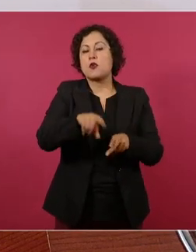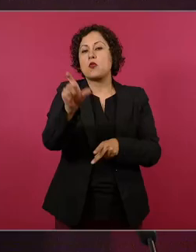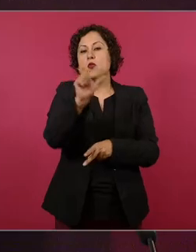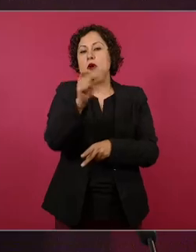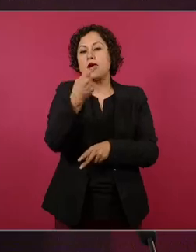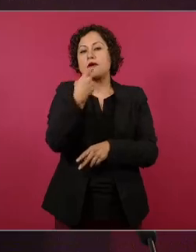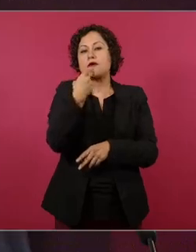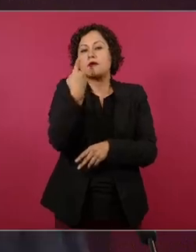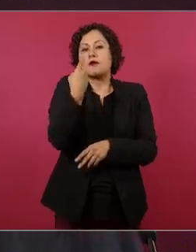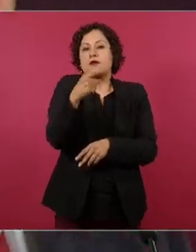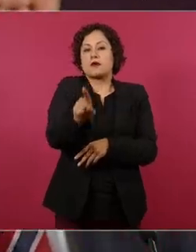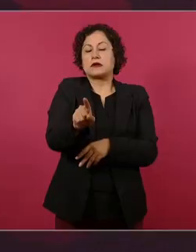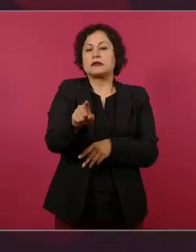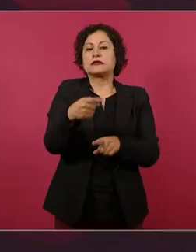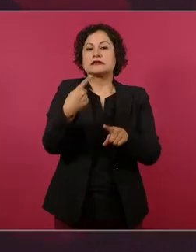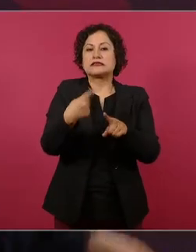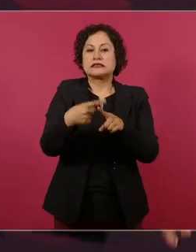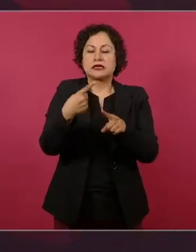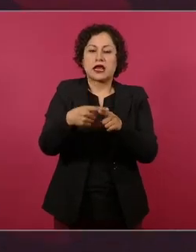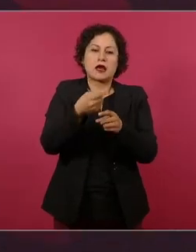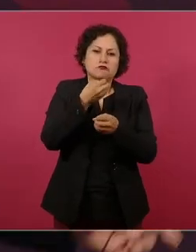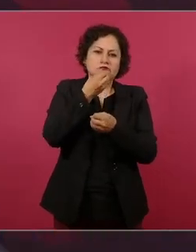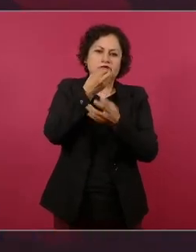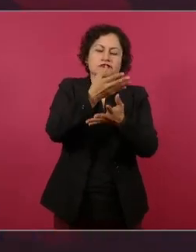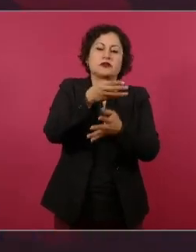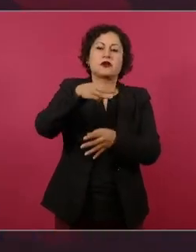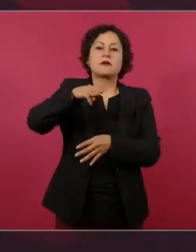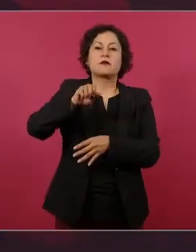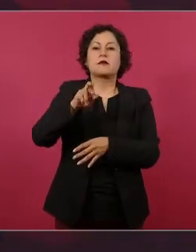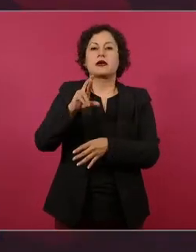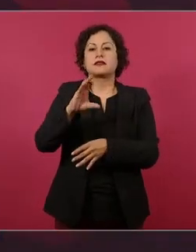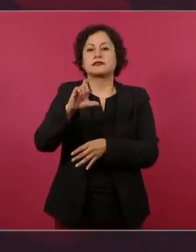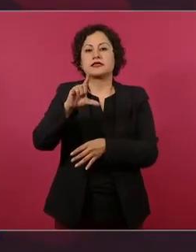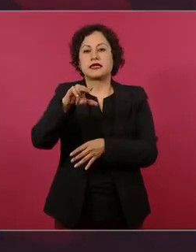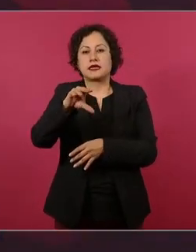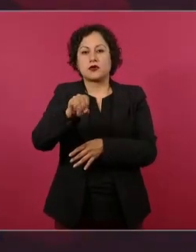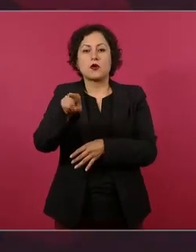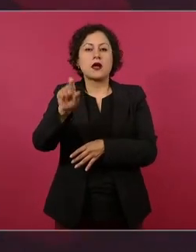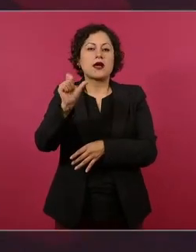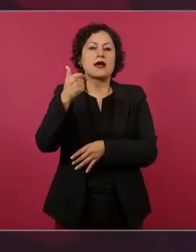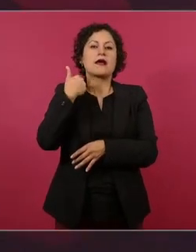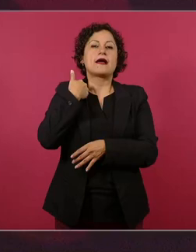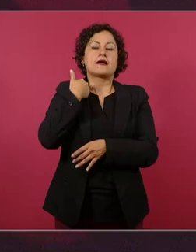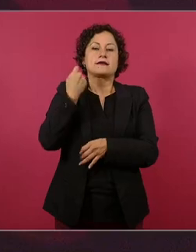de Marcelino García Barragán, que era secretario de la Defensa,